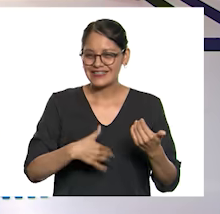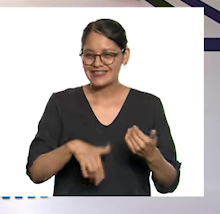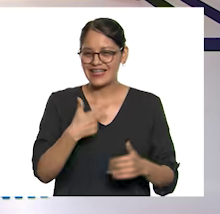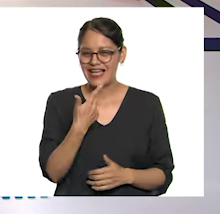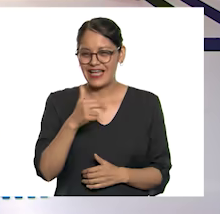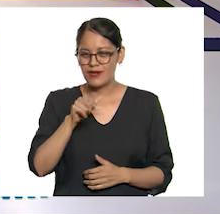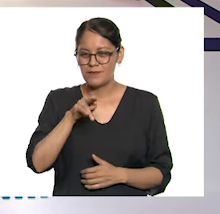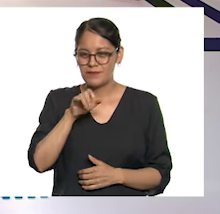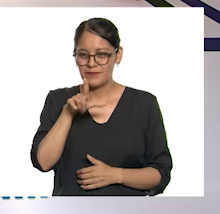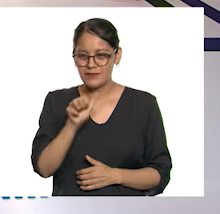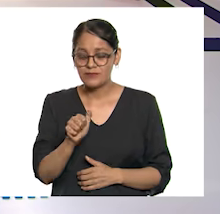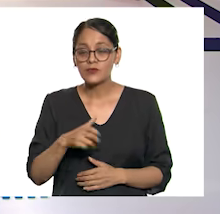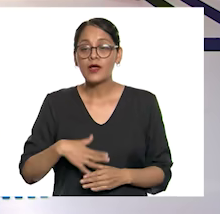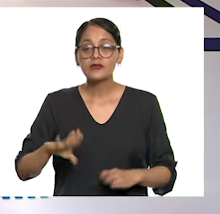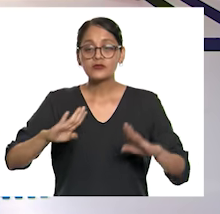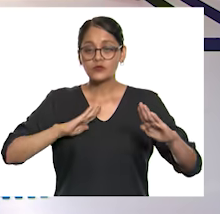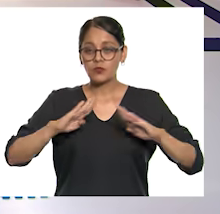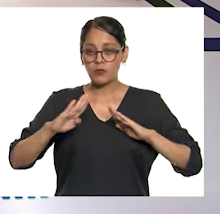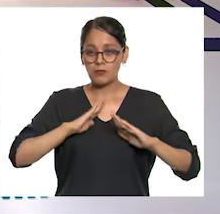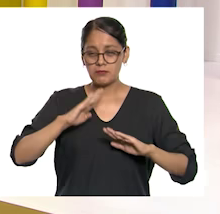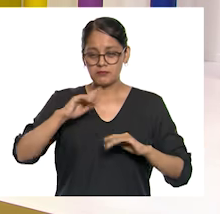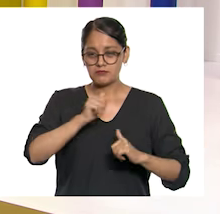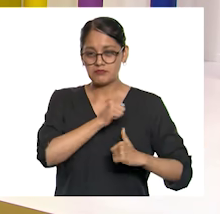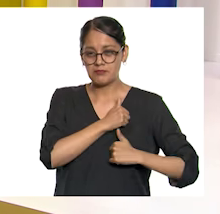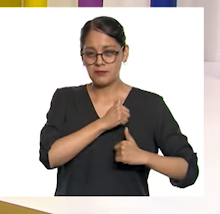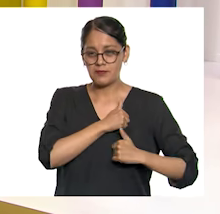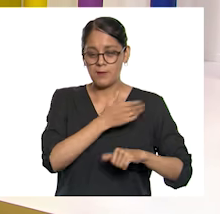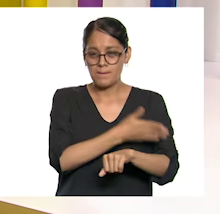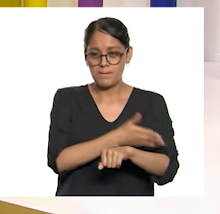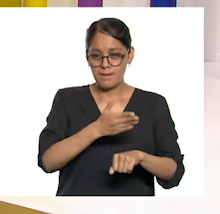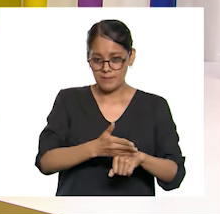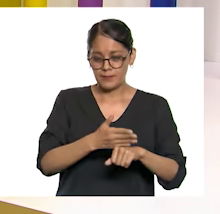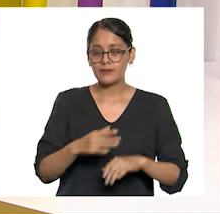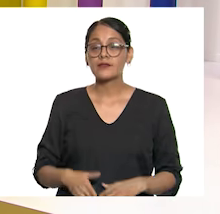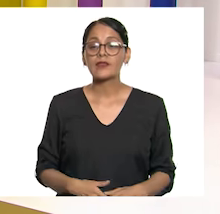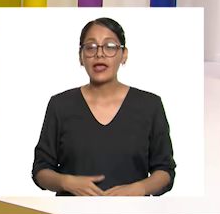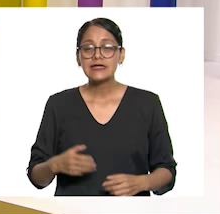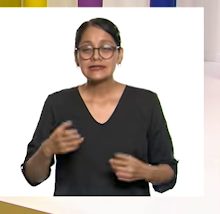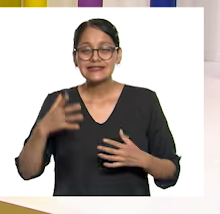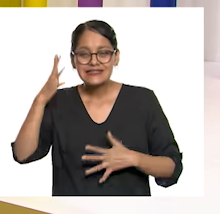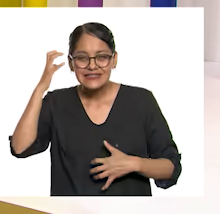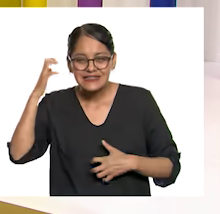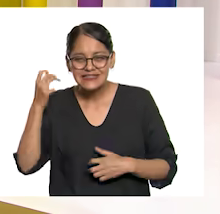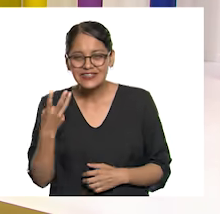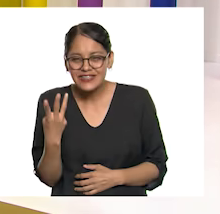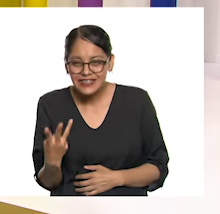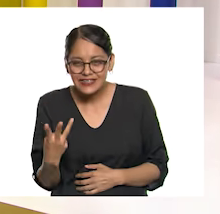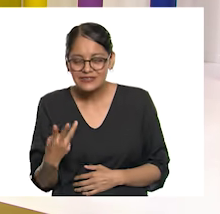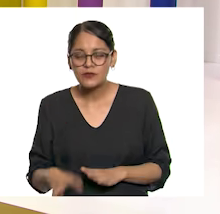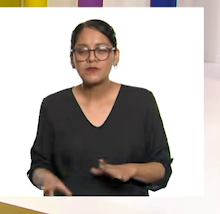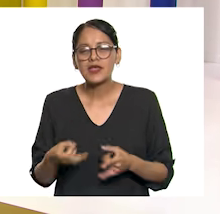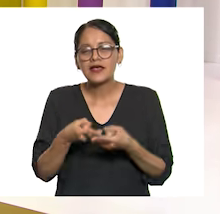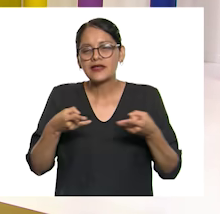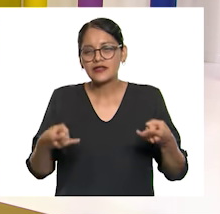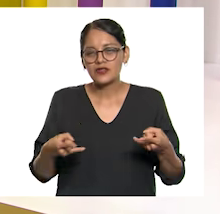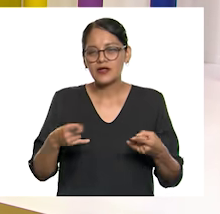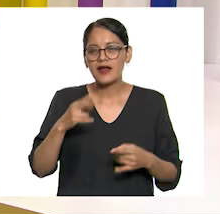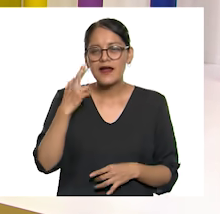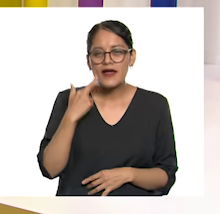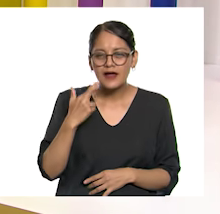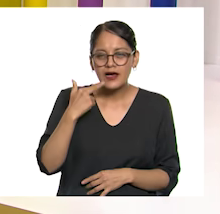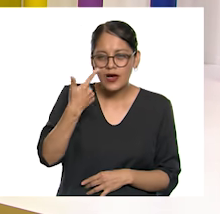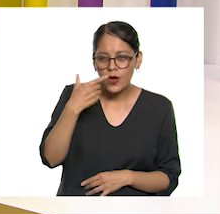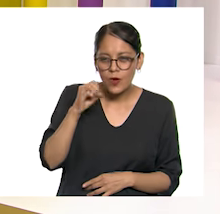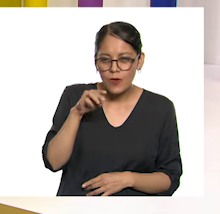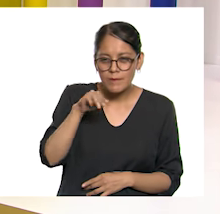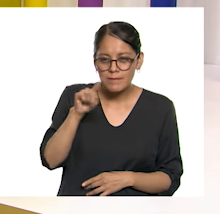El Soldadito de Madera, Los Tres Changuitos, Las Aventuras del Ratón Gómez, Una Vaquita Presumida